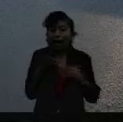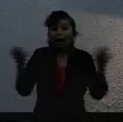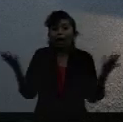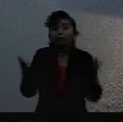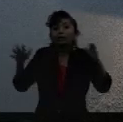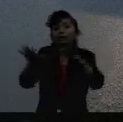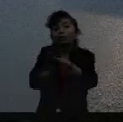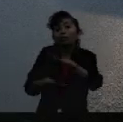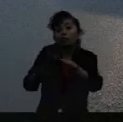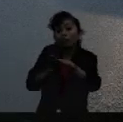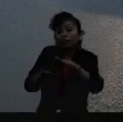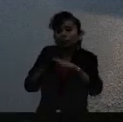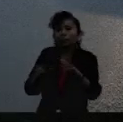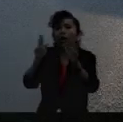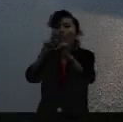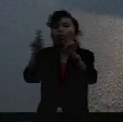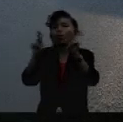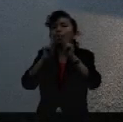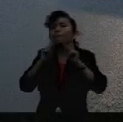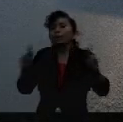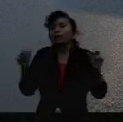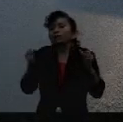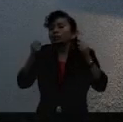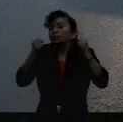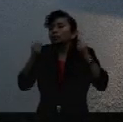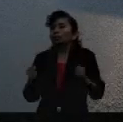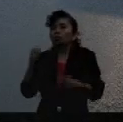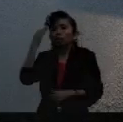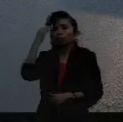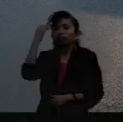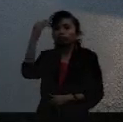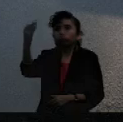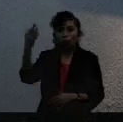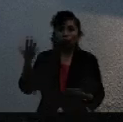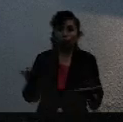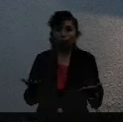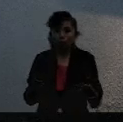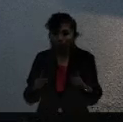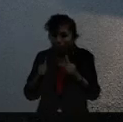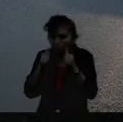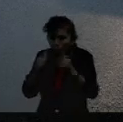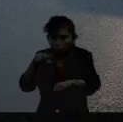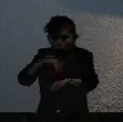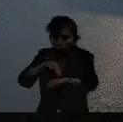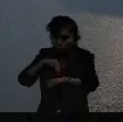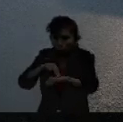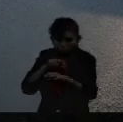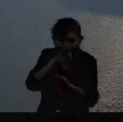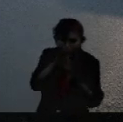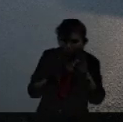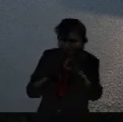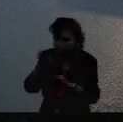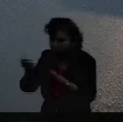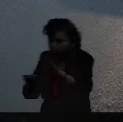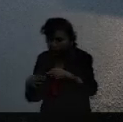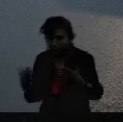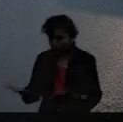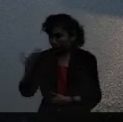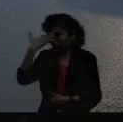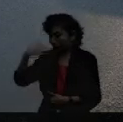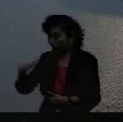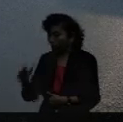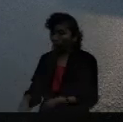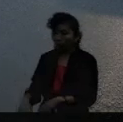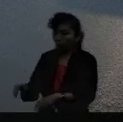fundamentales para una paz duradera y de largo plazo acercamos la atención médica que era un flagelo que escuchamos en